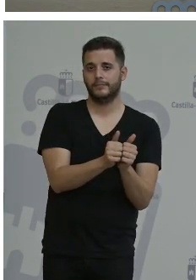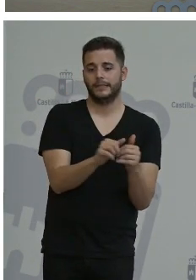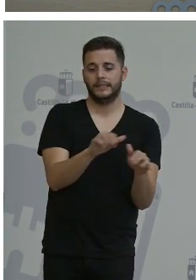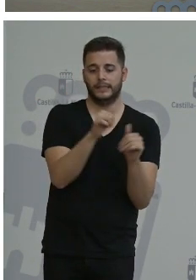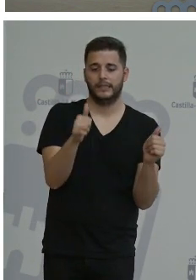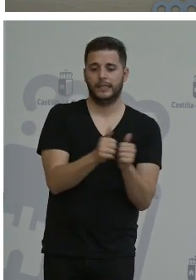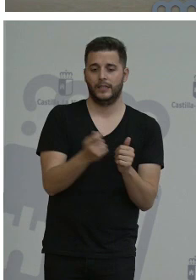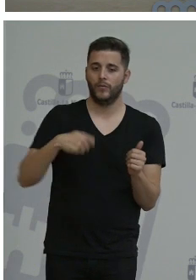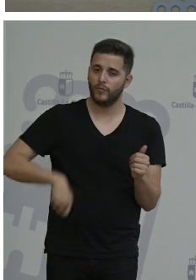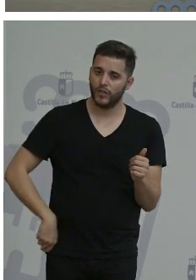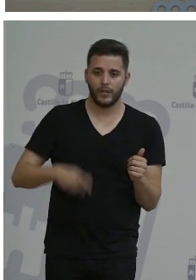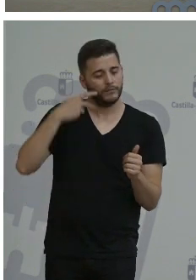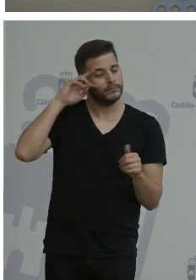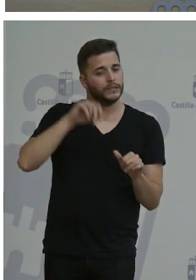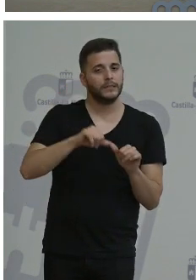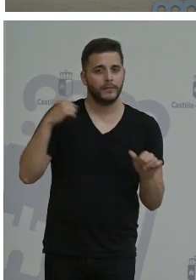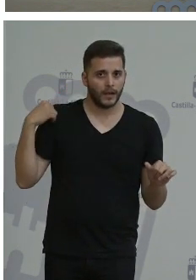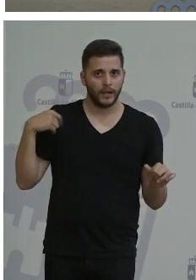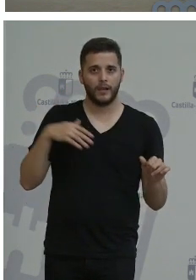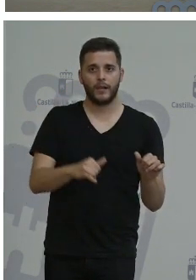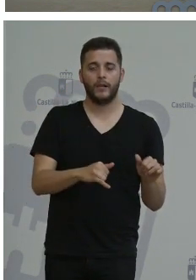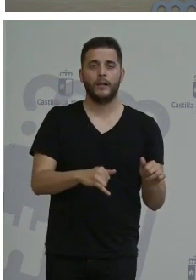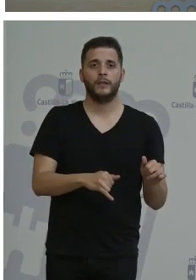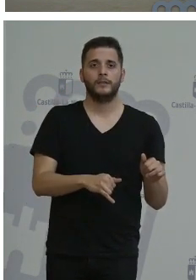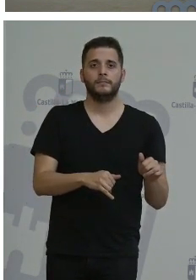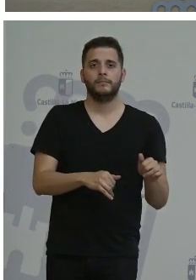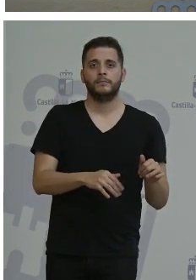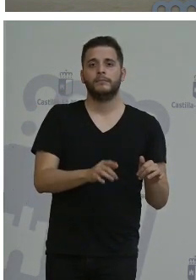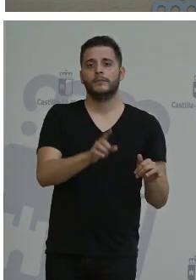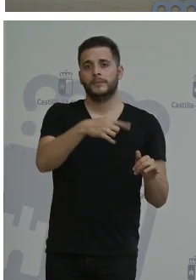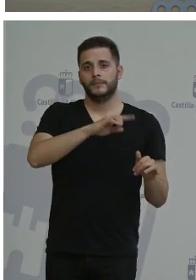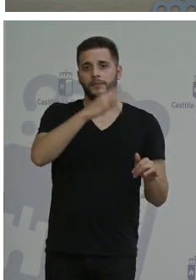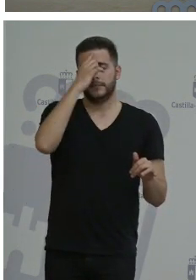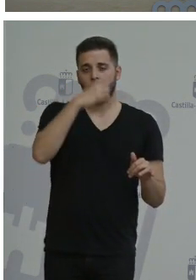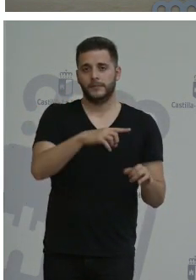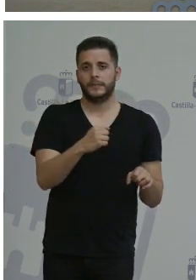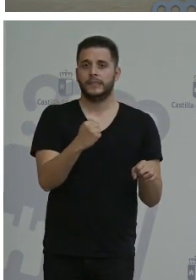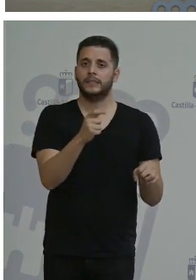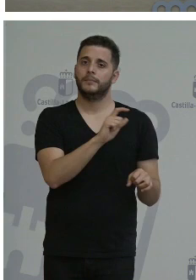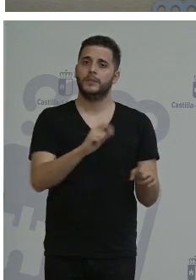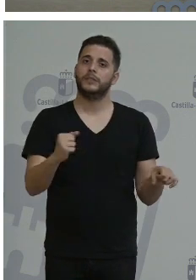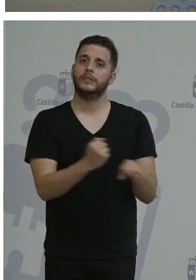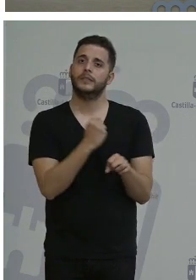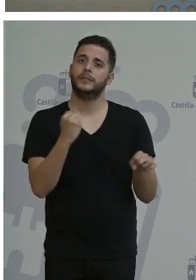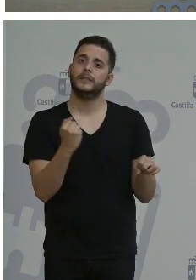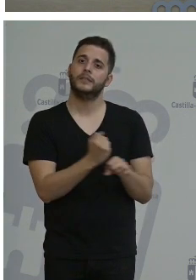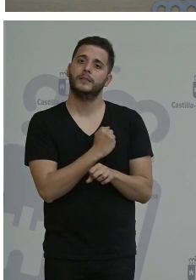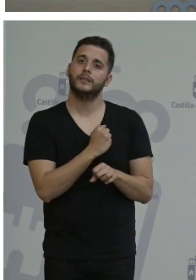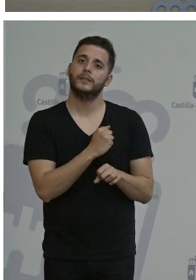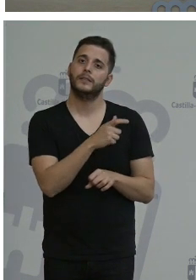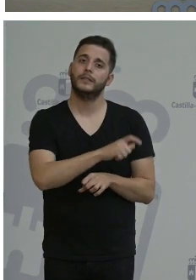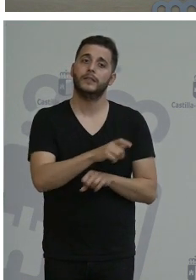profesionales con experiencia y que saben cómo trabajar con personas con discapacidad intelectual. Entonces,